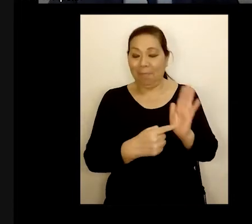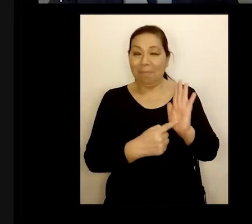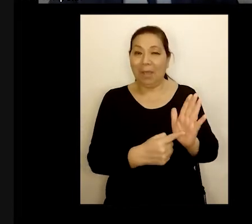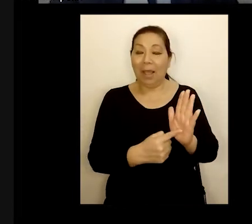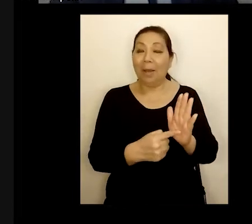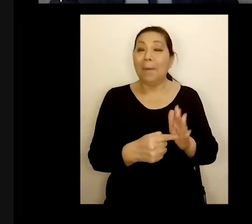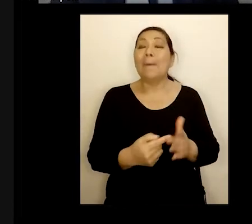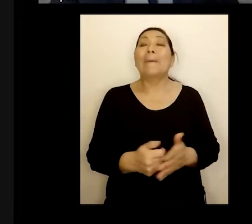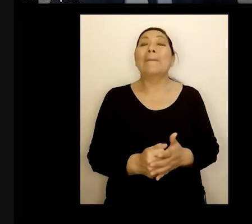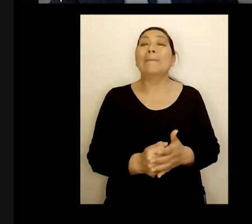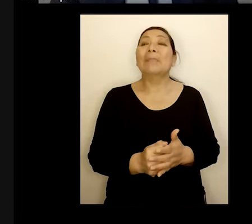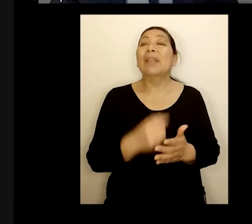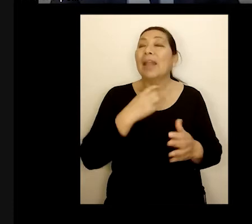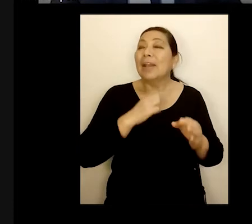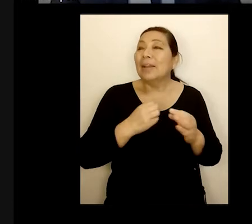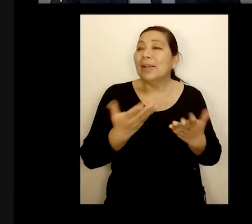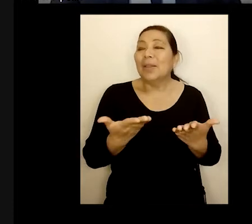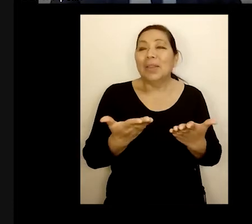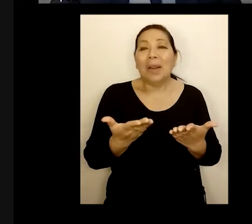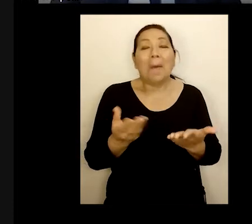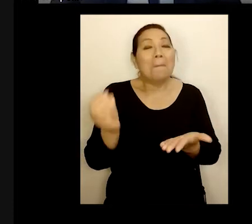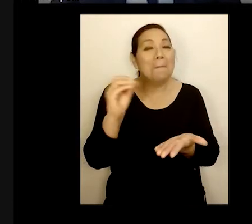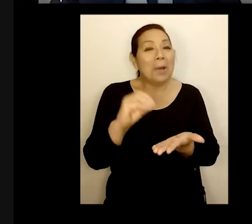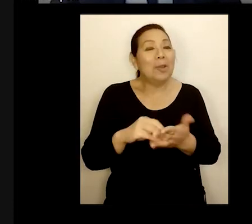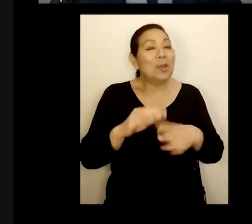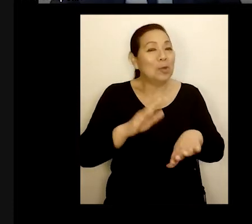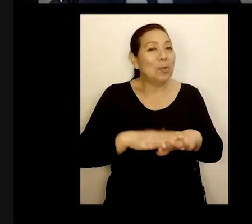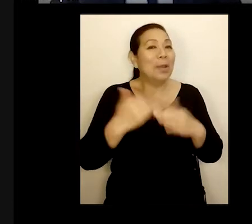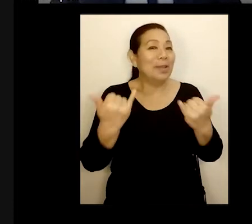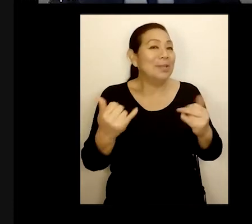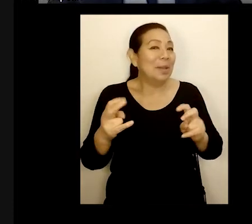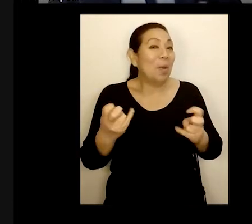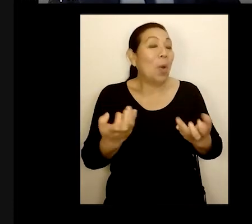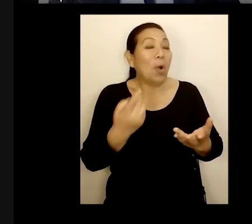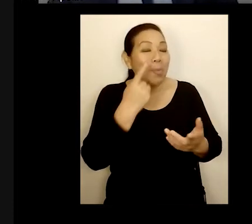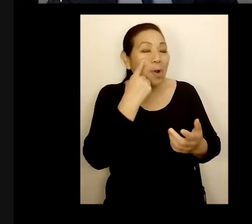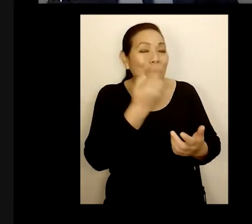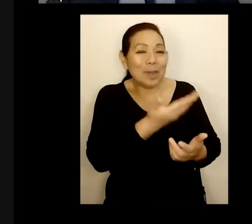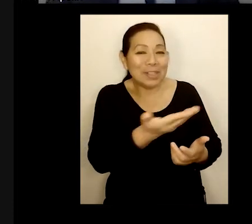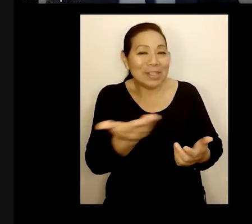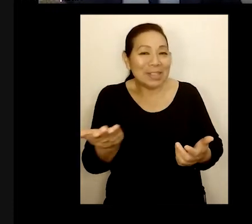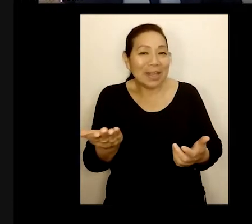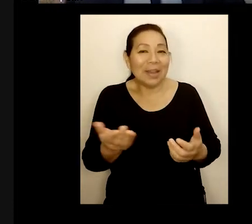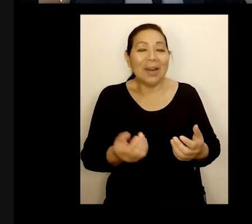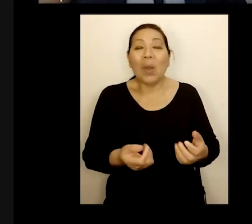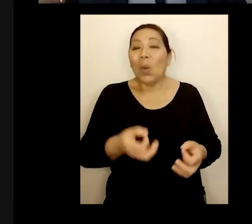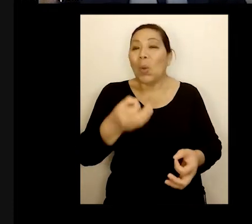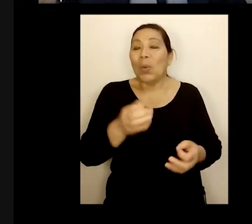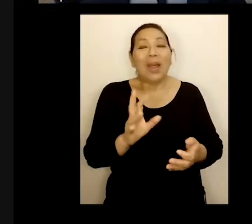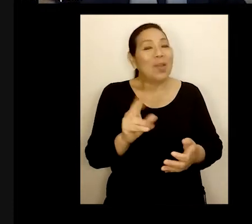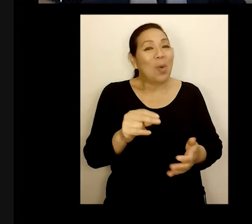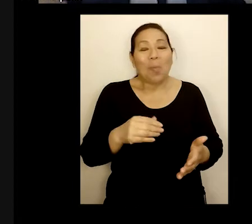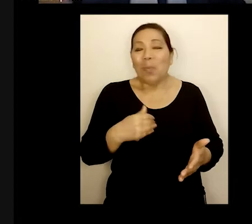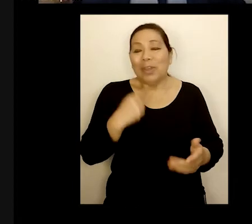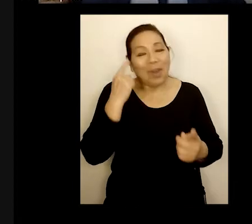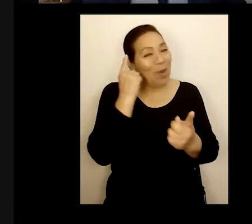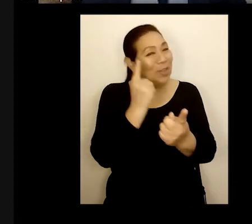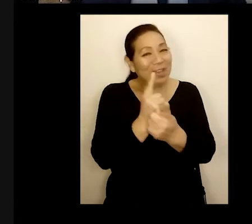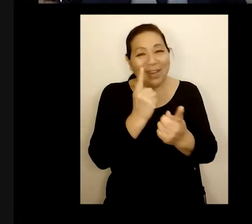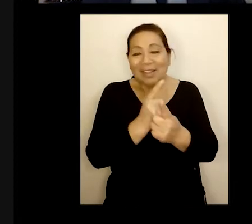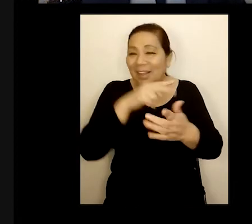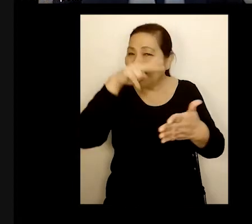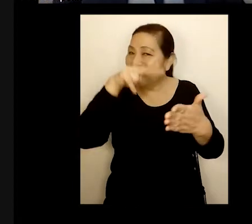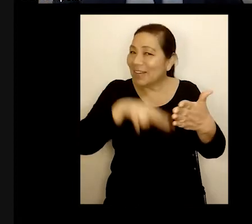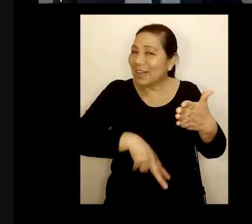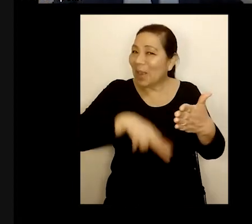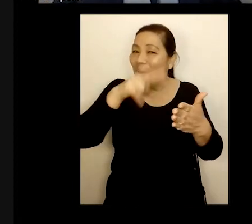exponiendo, manifestando criterio jurisdiccional al respecto. Como es de conocimiento, el criterio jurisdiccional no puede ser objeto de